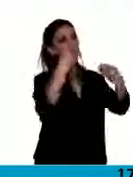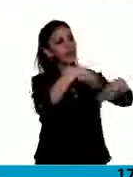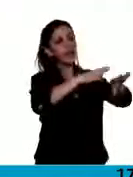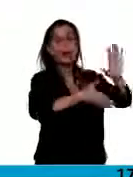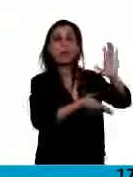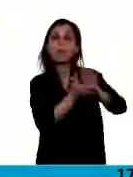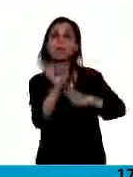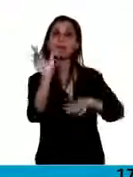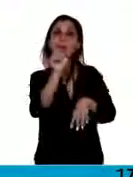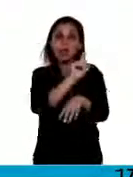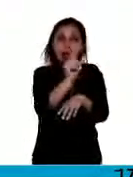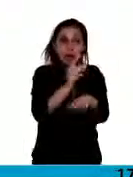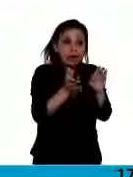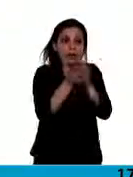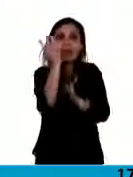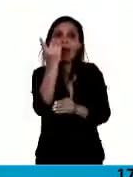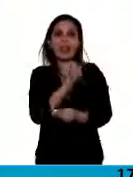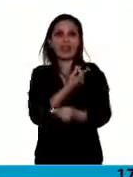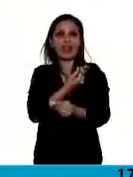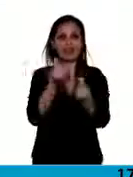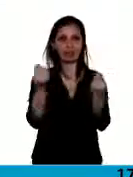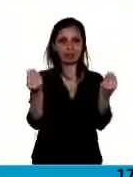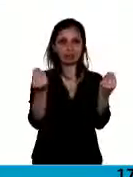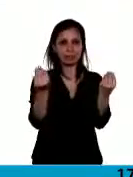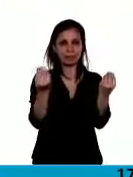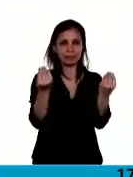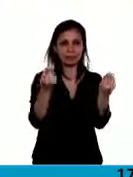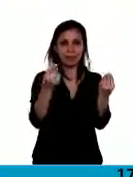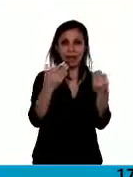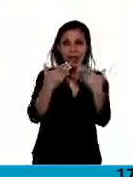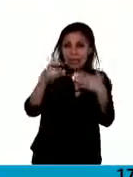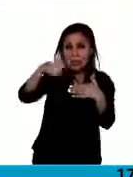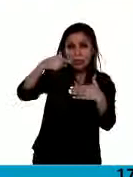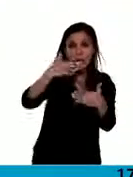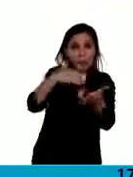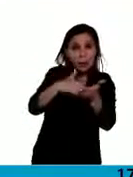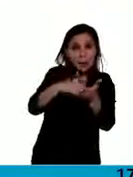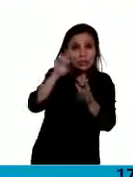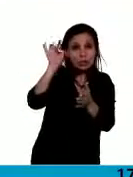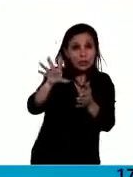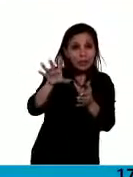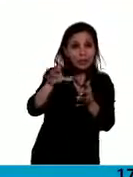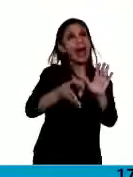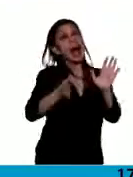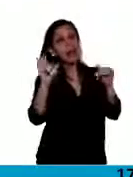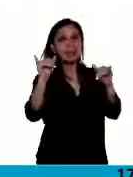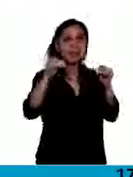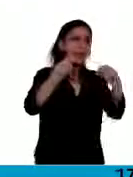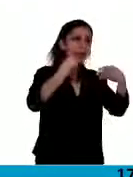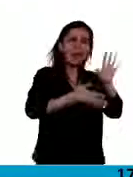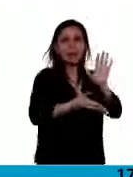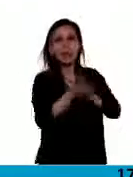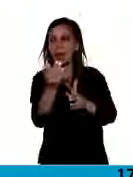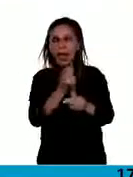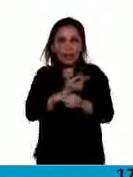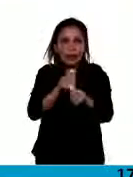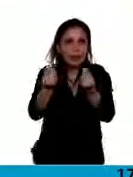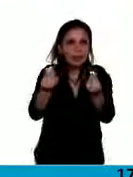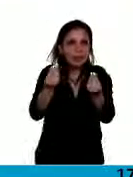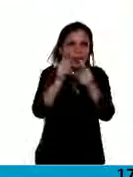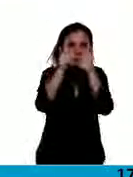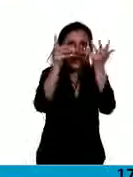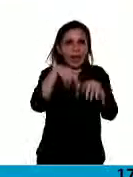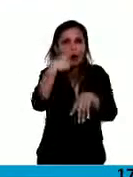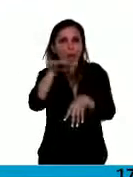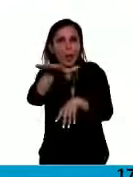porque no tienen a dónde ir solamente con promesas, porque justamente no tienen otro destino que luchar por ese pedazo